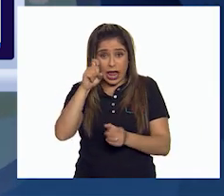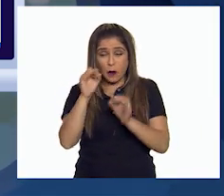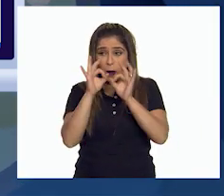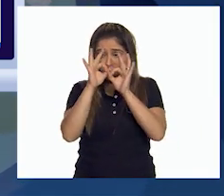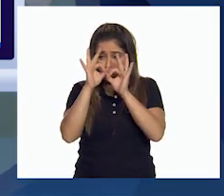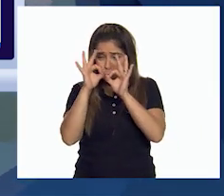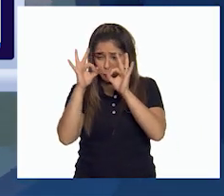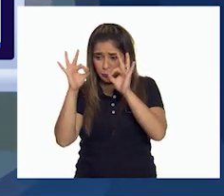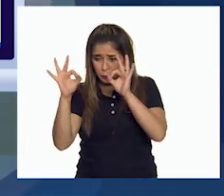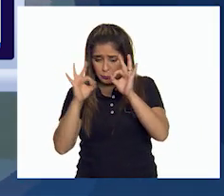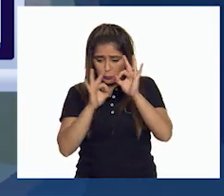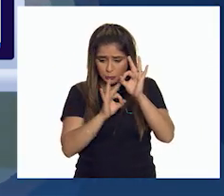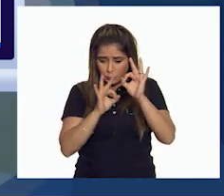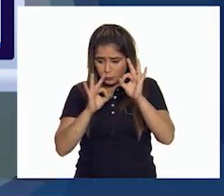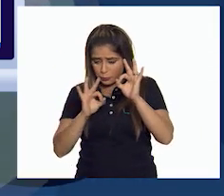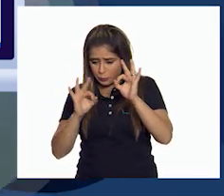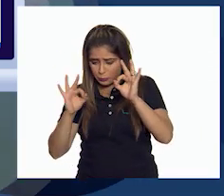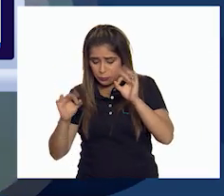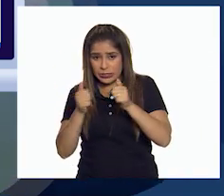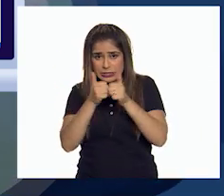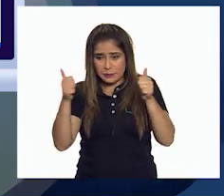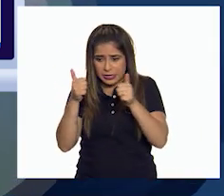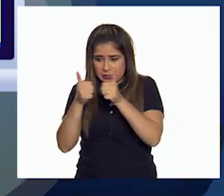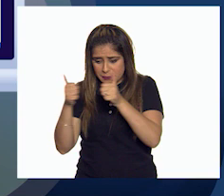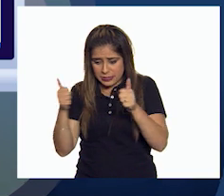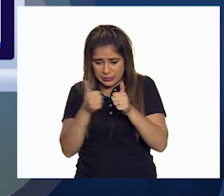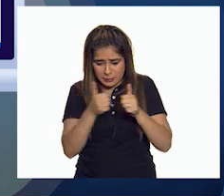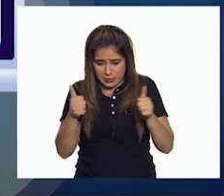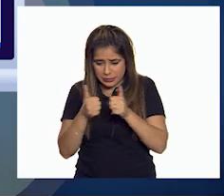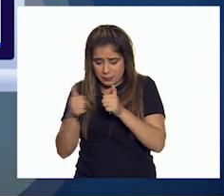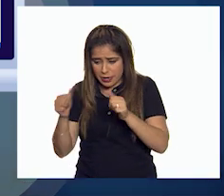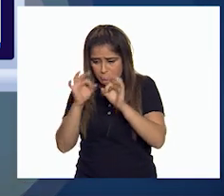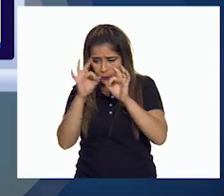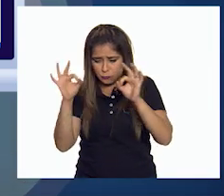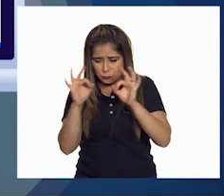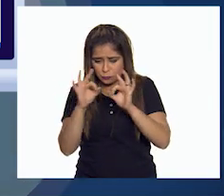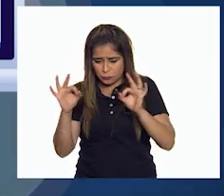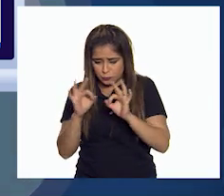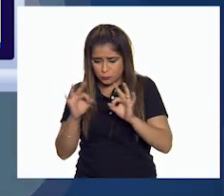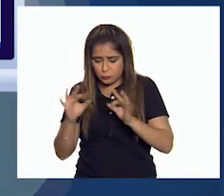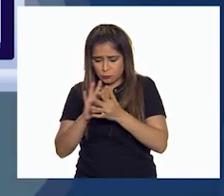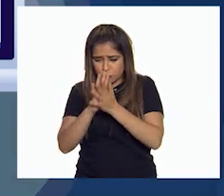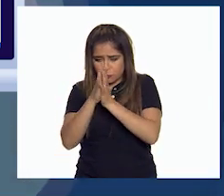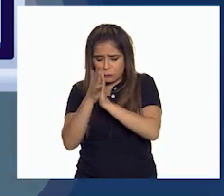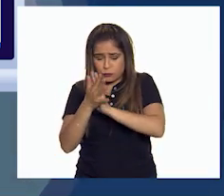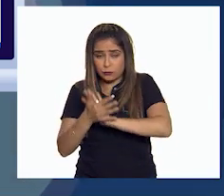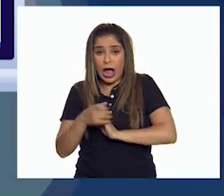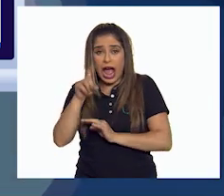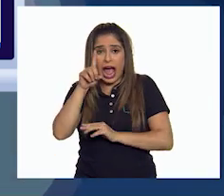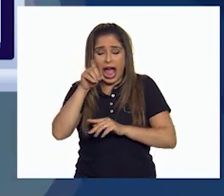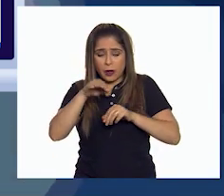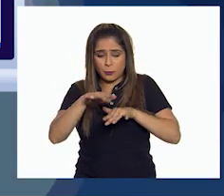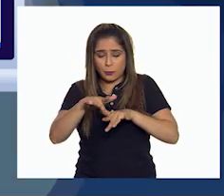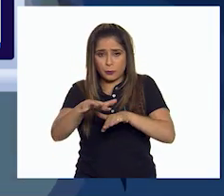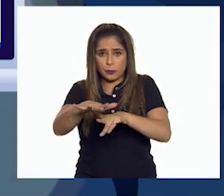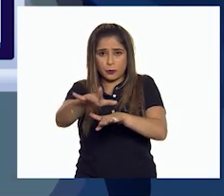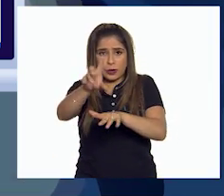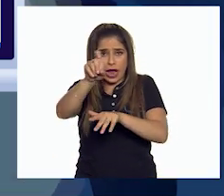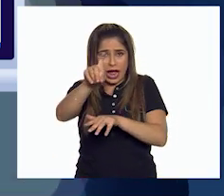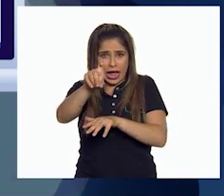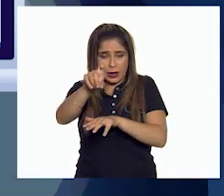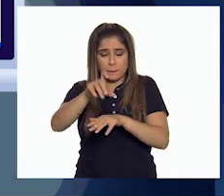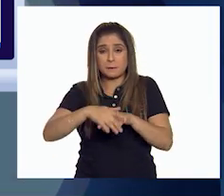juntas. Entonces, bueno, se deshace el hielo y se forma el estado líquido, el agua. Pero si el calor